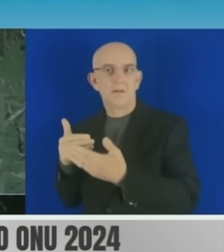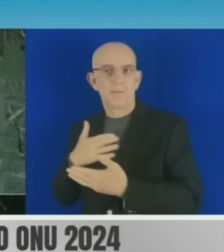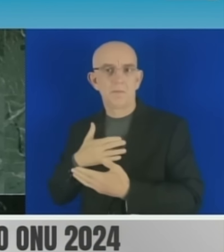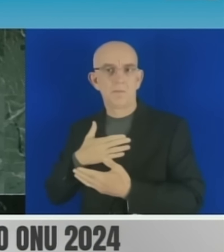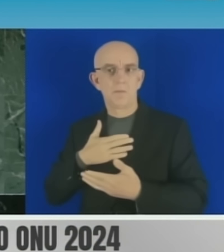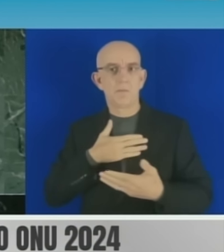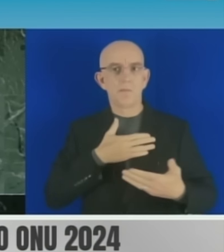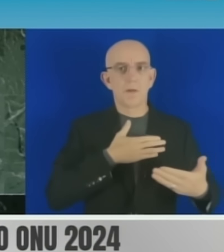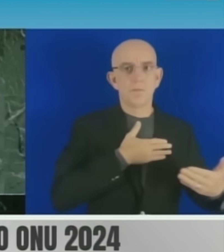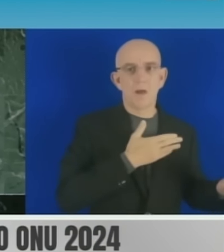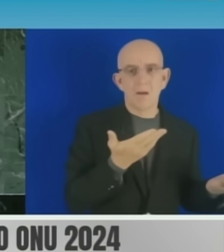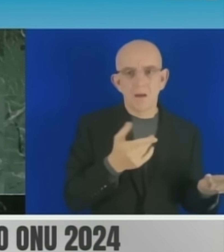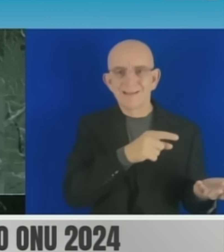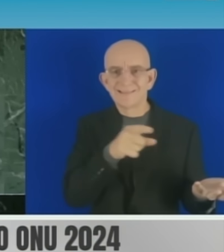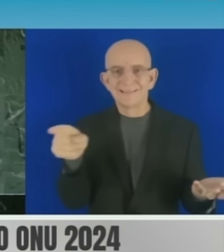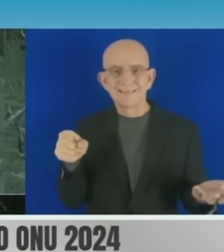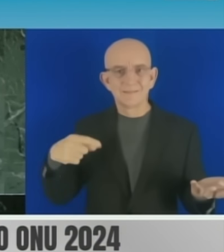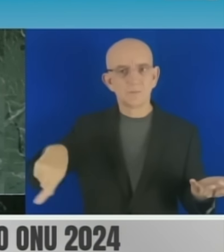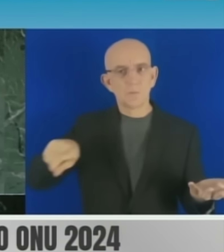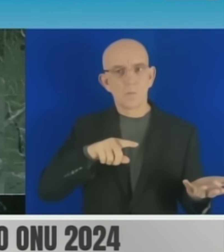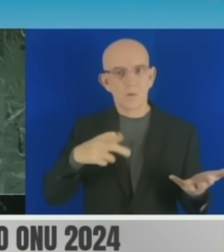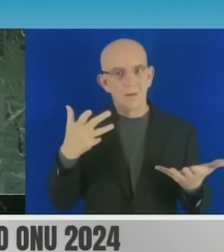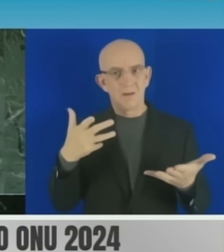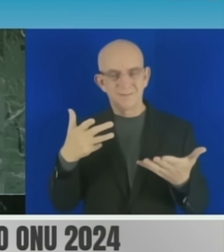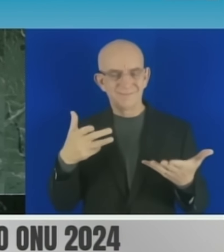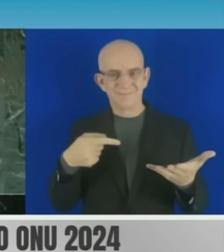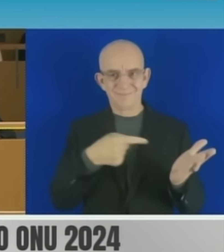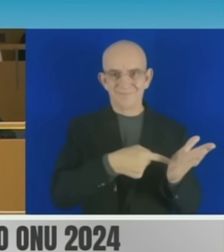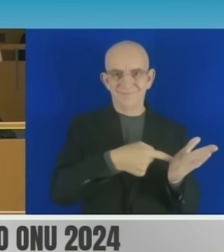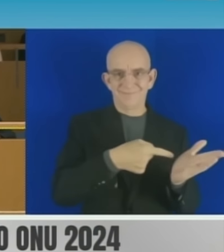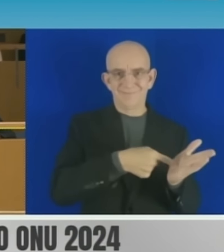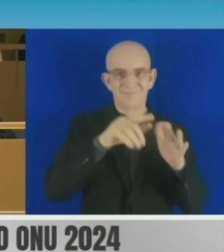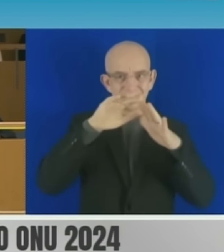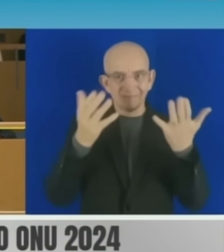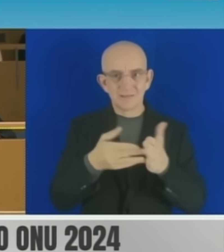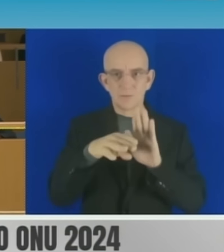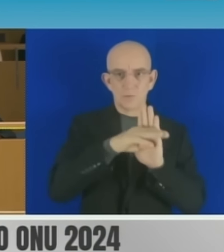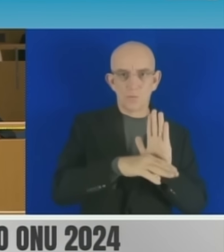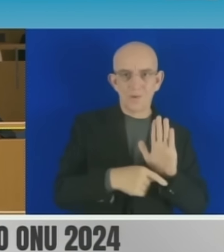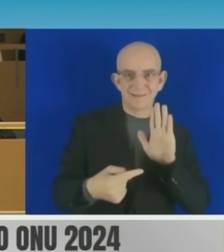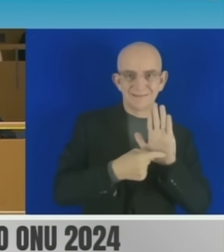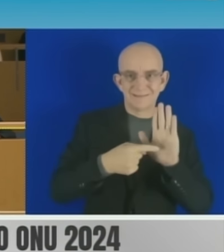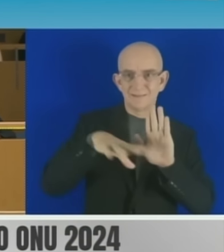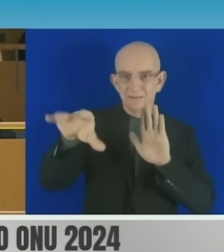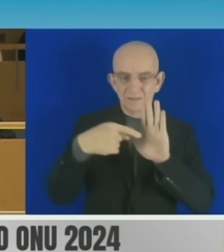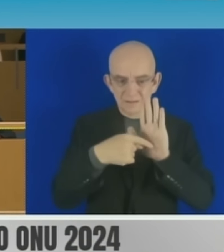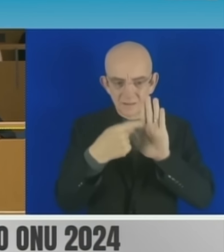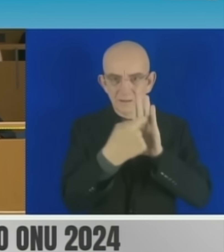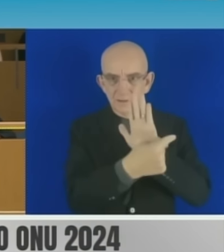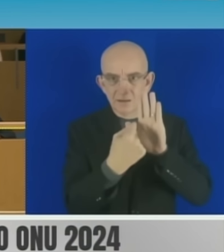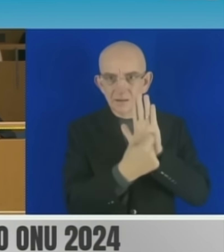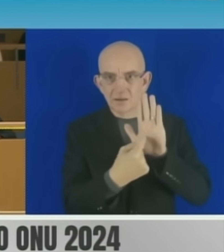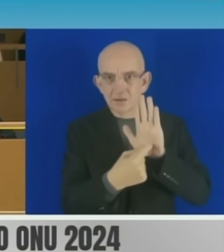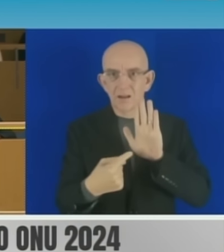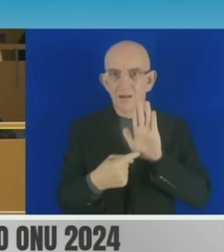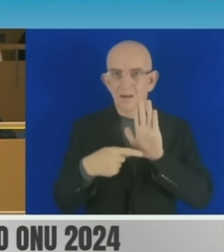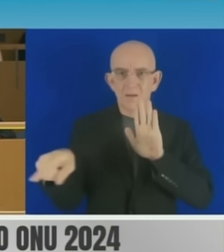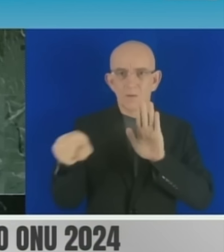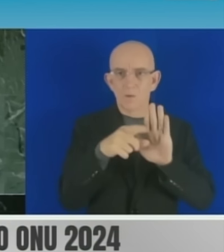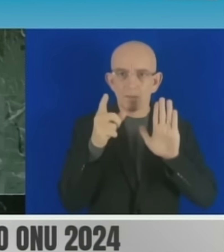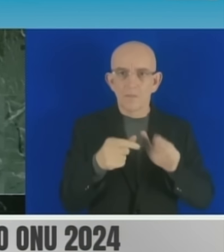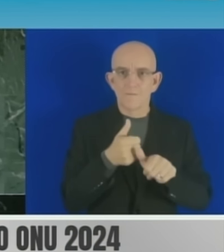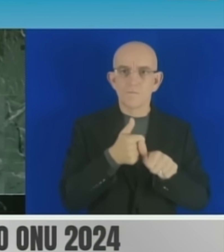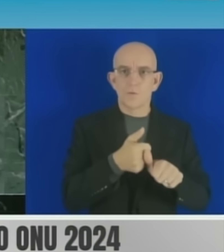está socavando los esfuerzos cruciales para abordar retos que no son comunes. Insistimos en que el verdadero